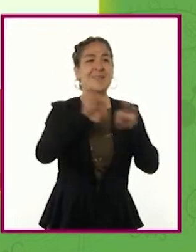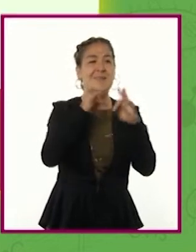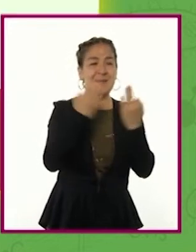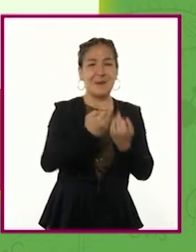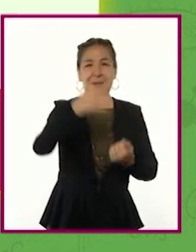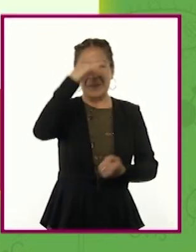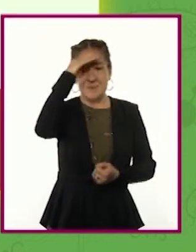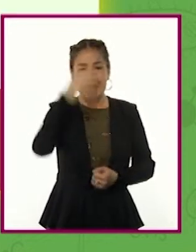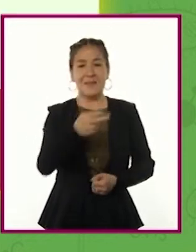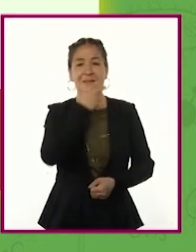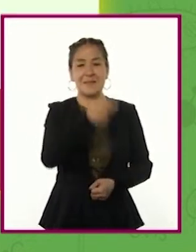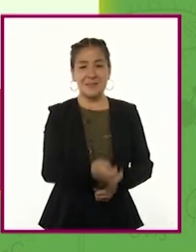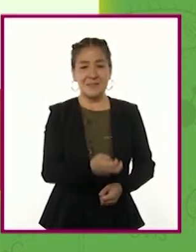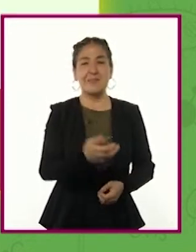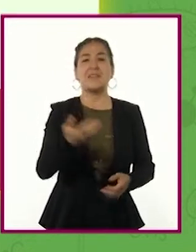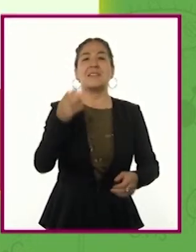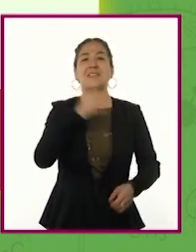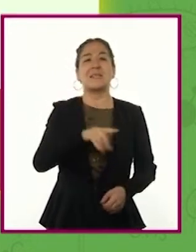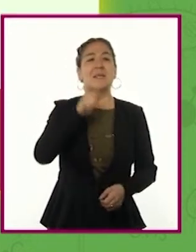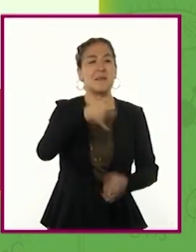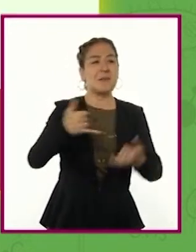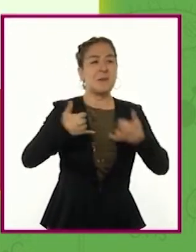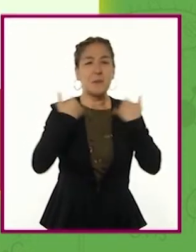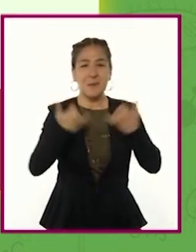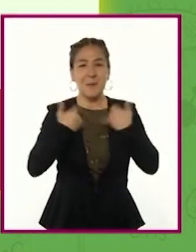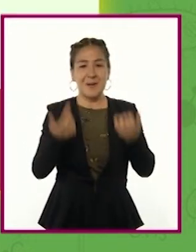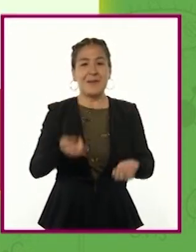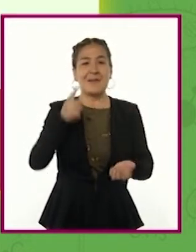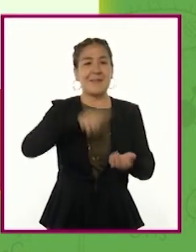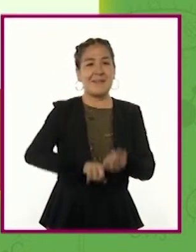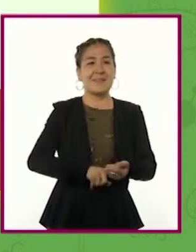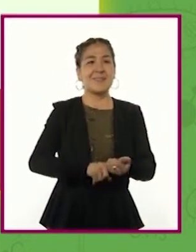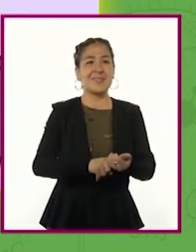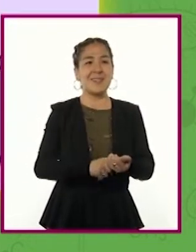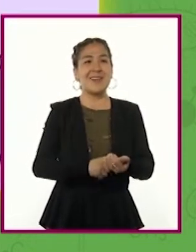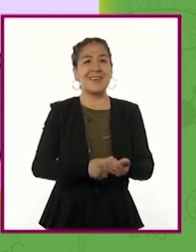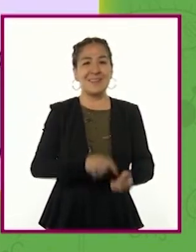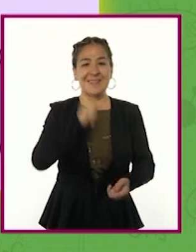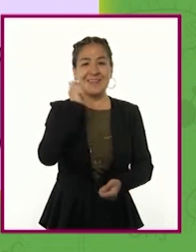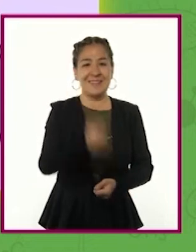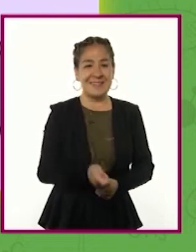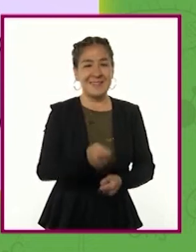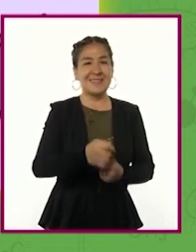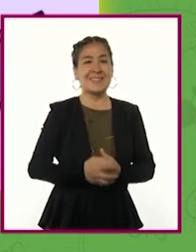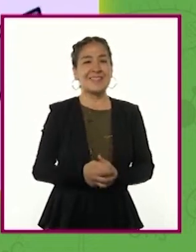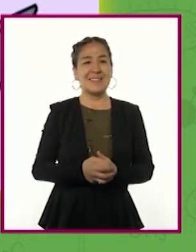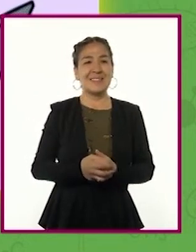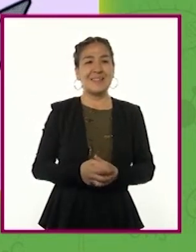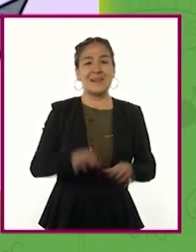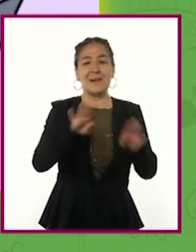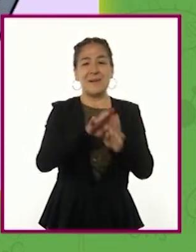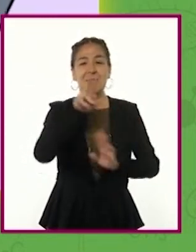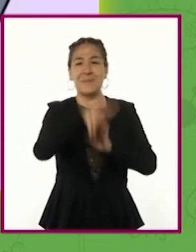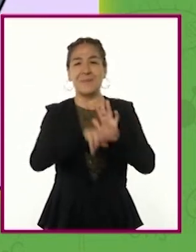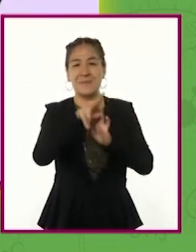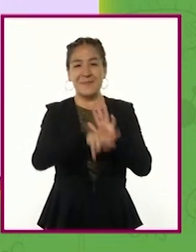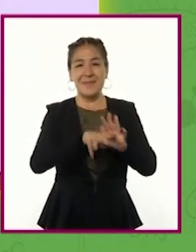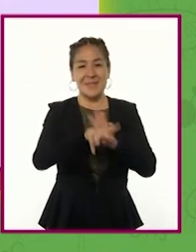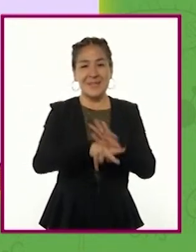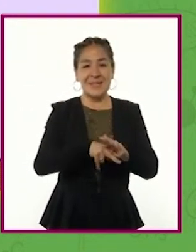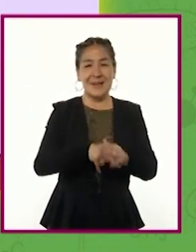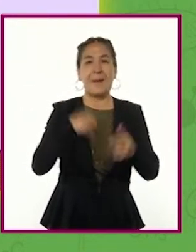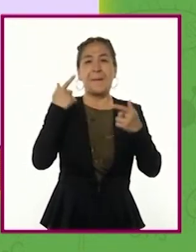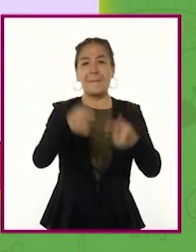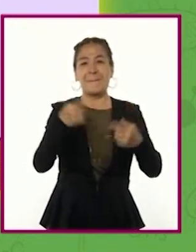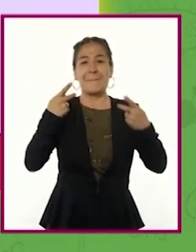cambiado. Ahora me atraen las chicas y pienso en ellas cuando me encuentro en la escuela o mientras estoy con mis videojuegos, pues los